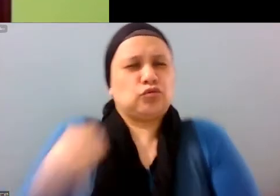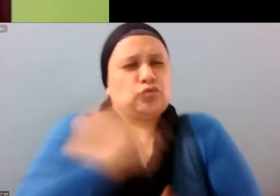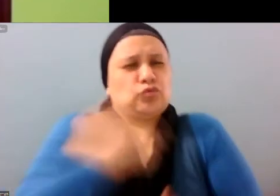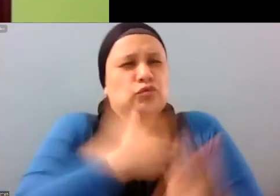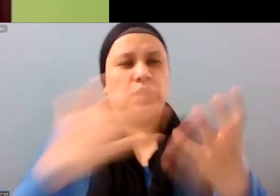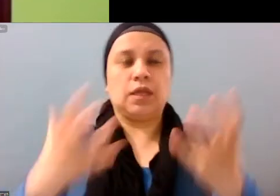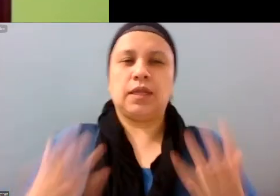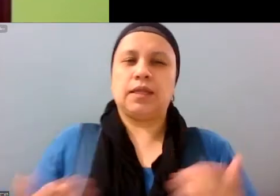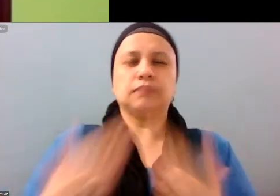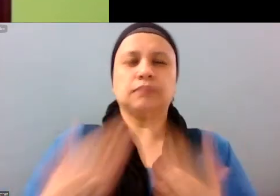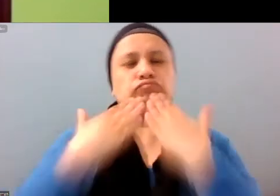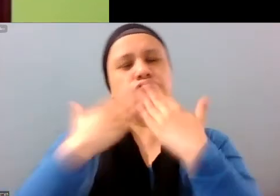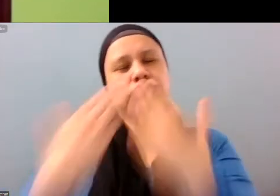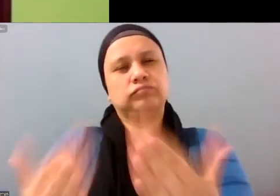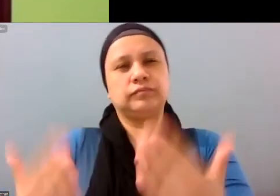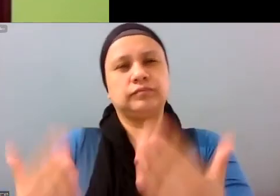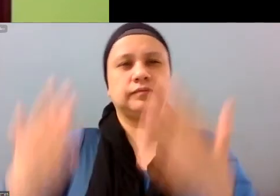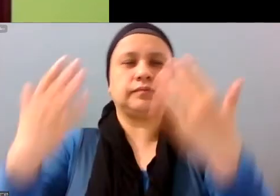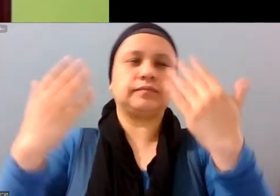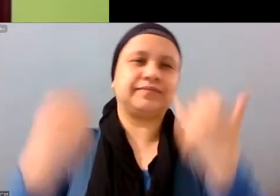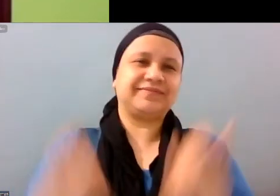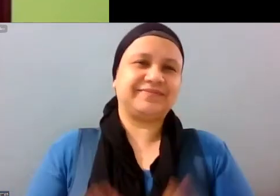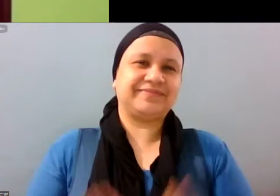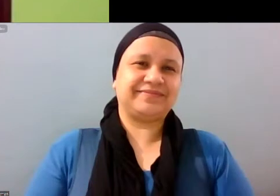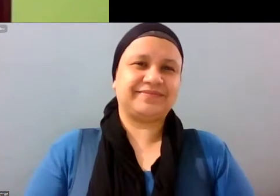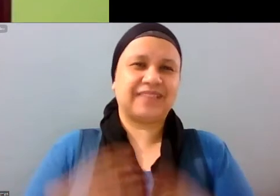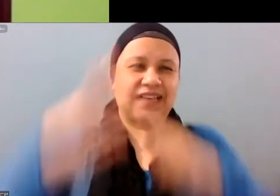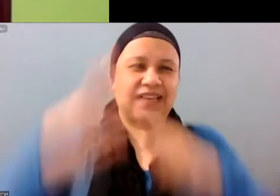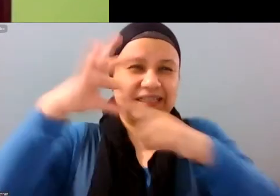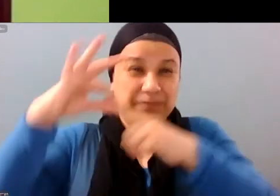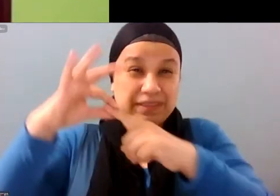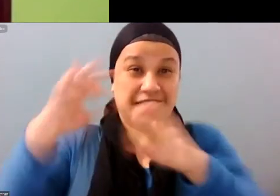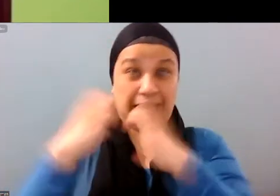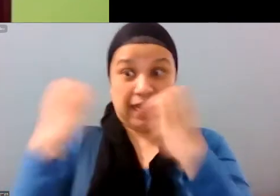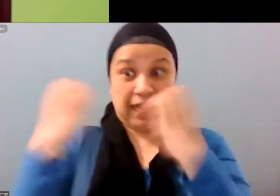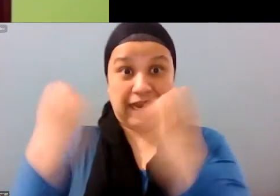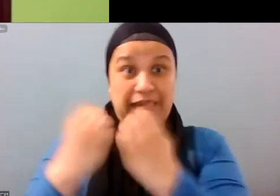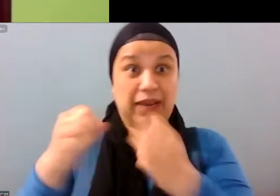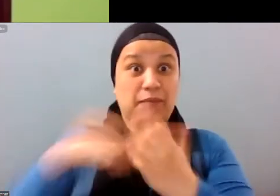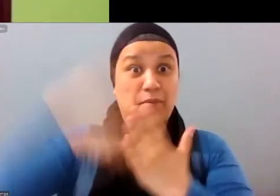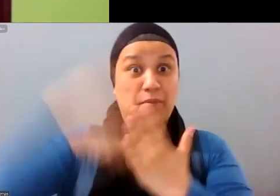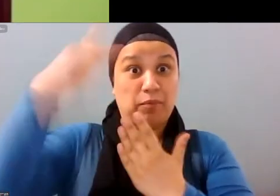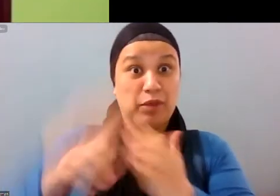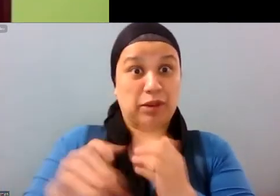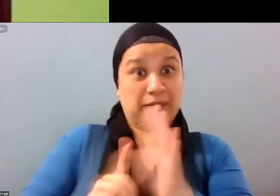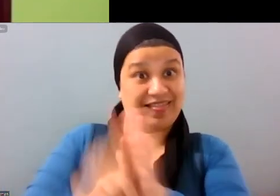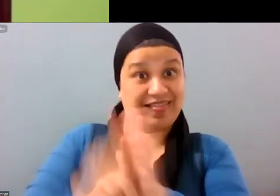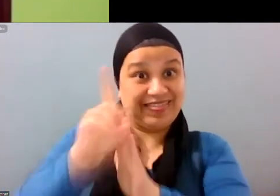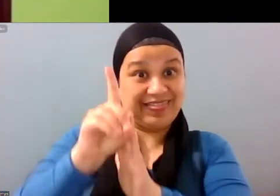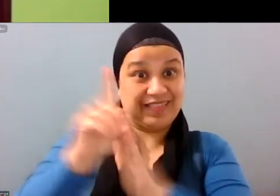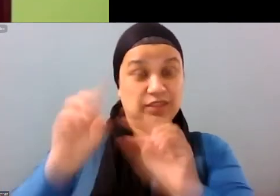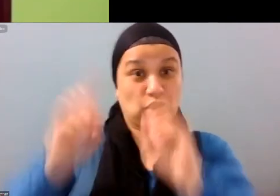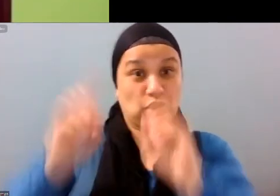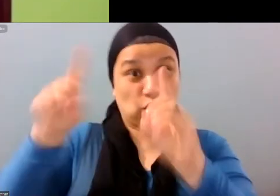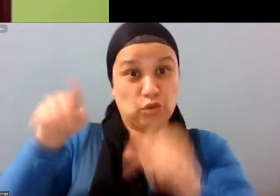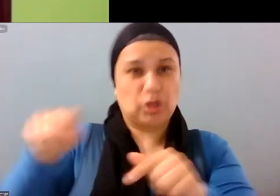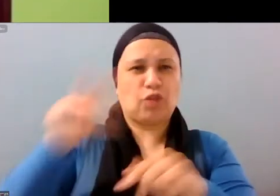agradecimiento muy especial al equipo del programa de desarrollo educativo un agradecimiento a las compañeras